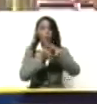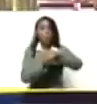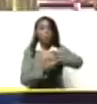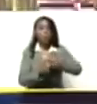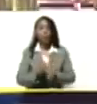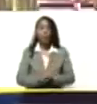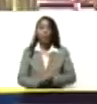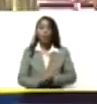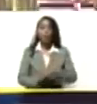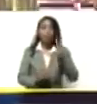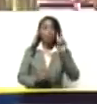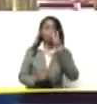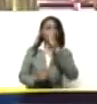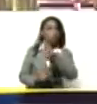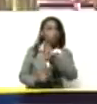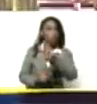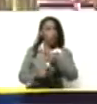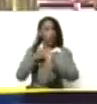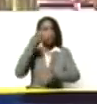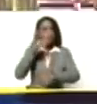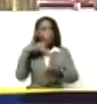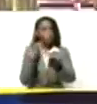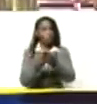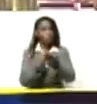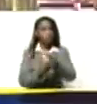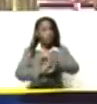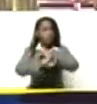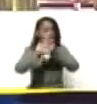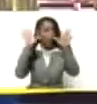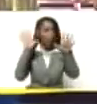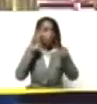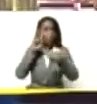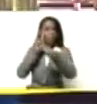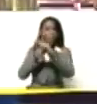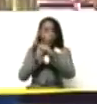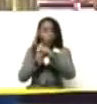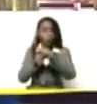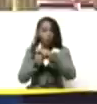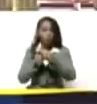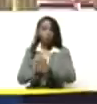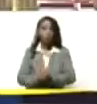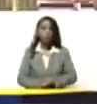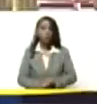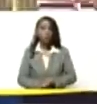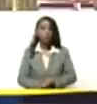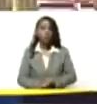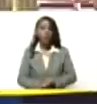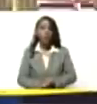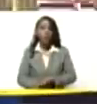cuando uno ve la realidad cruda como debe ser vista los problemas